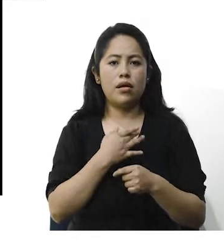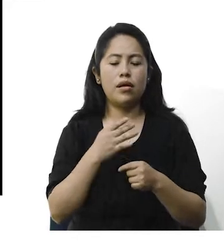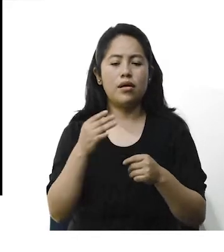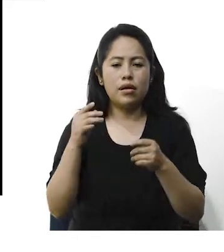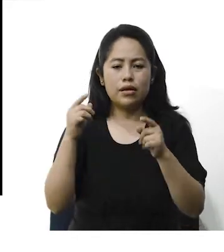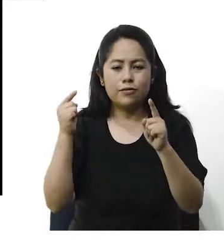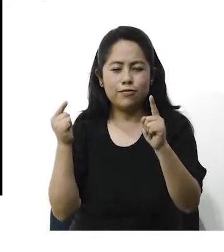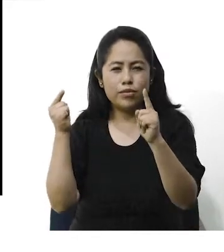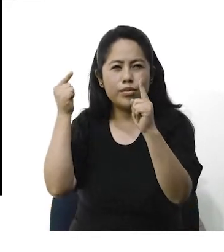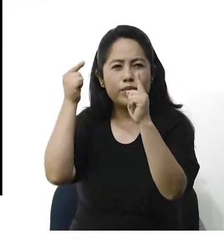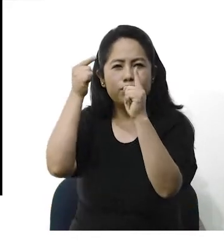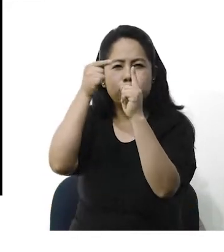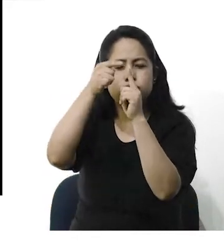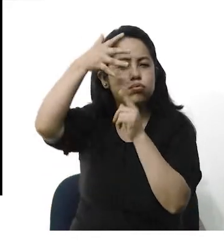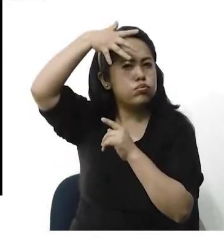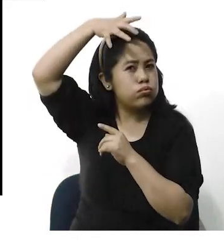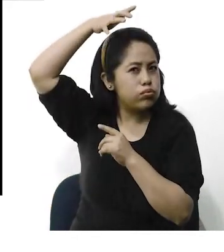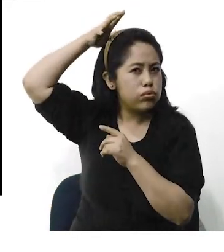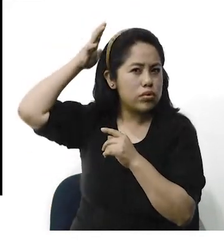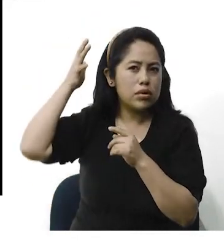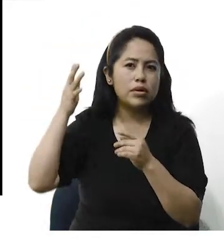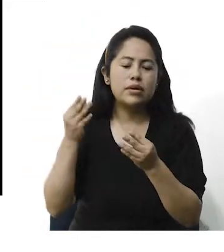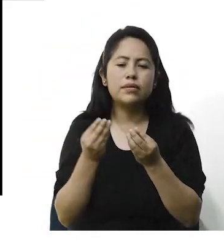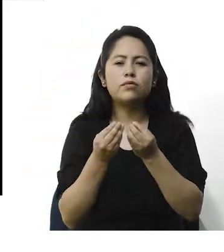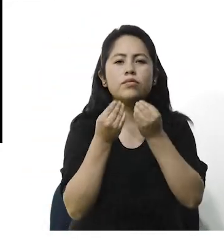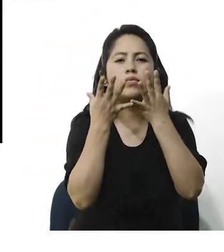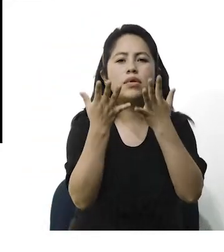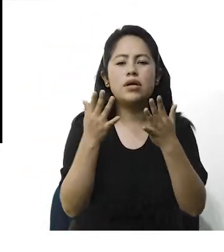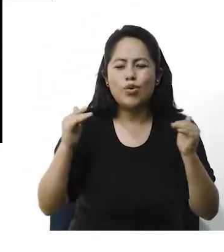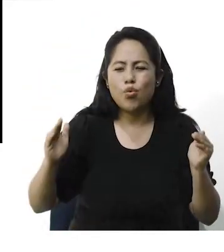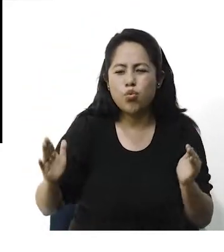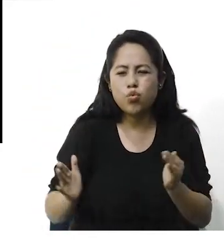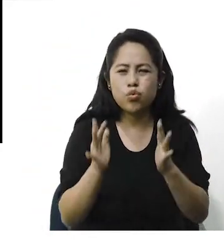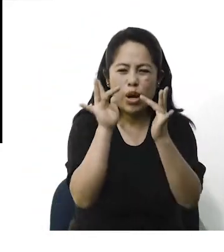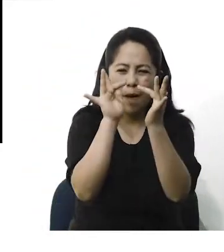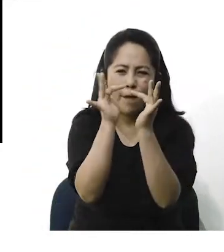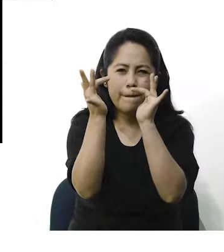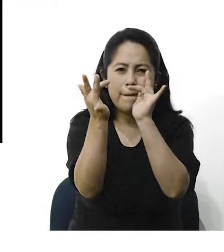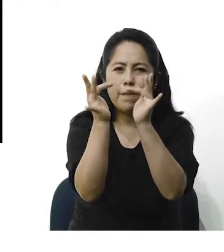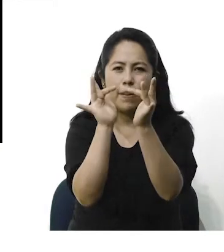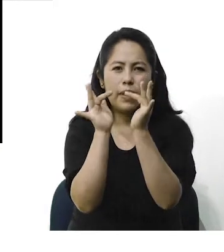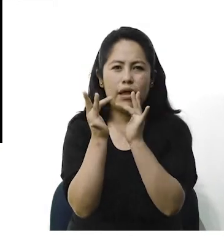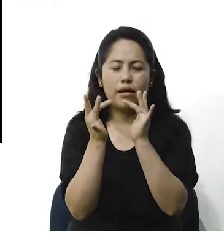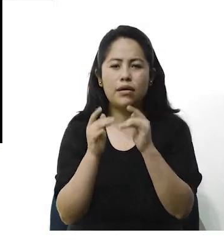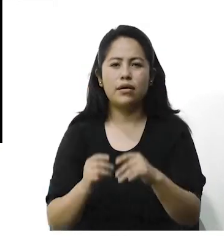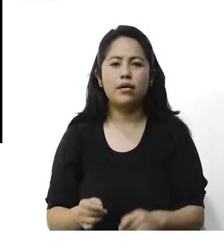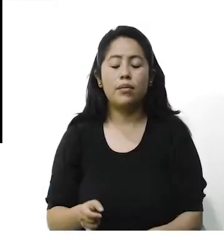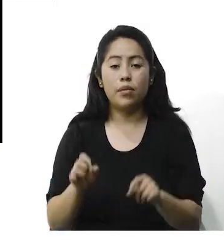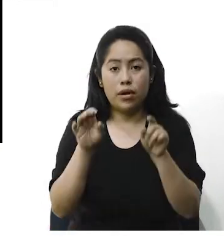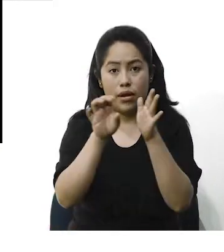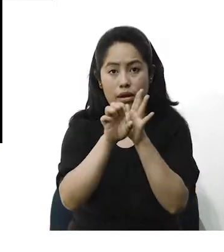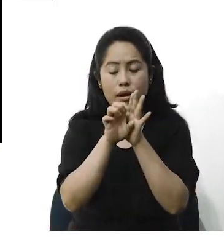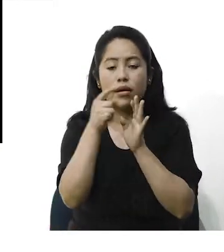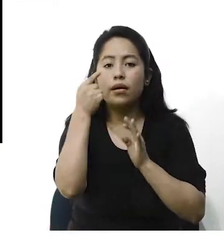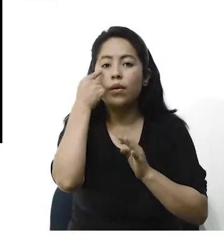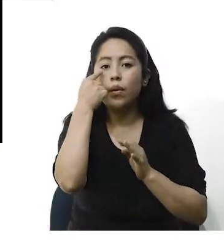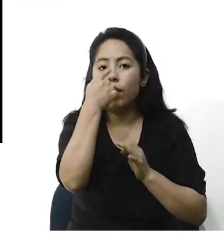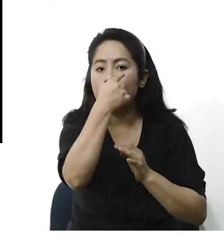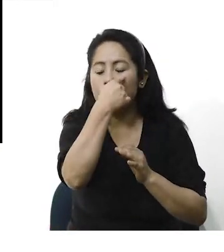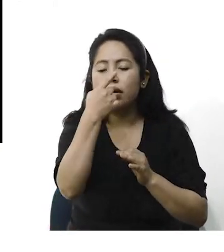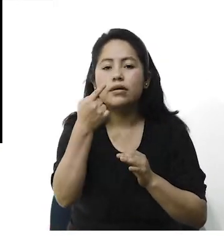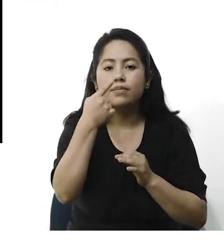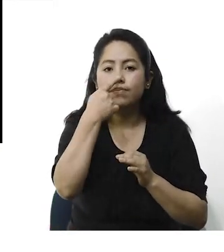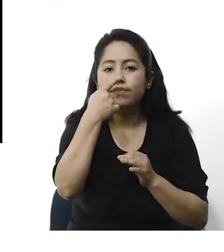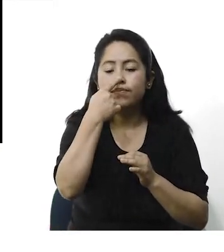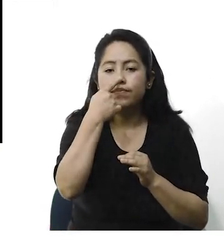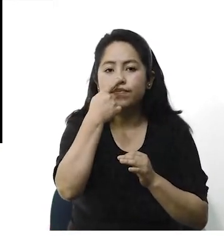decir, transmiten impulsos nerviosos desde el ojo, el olfato,